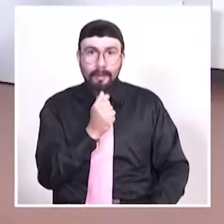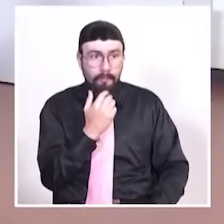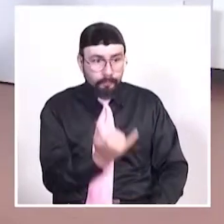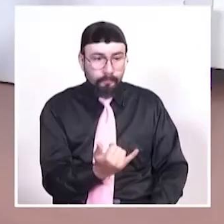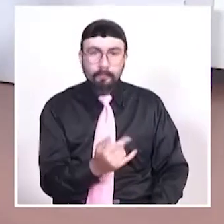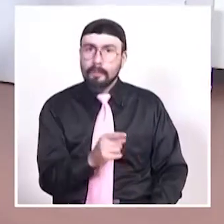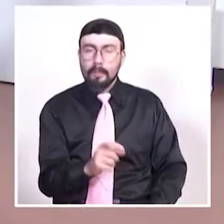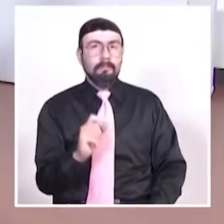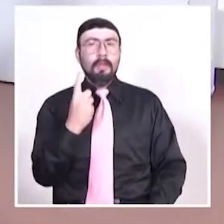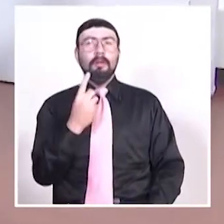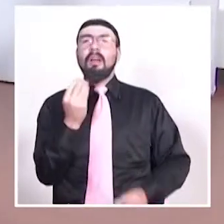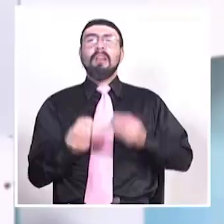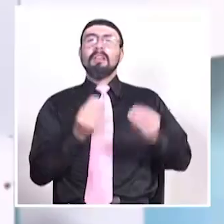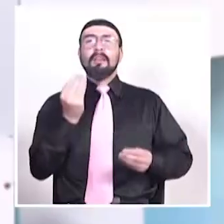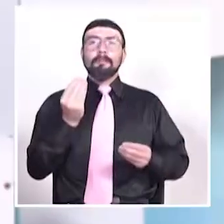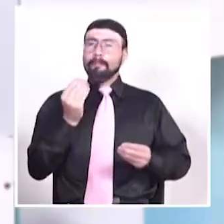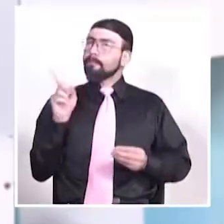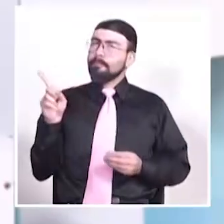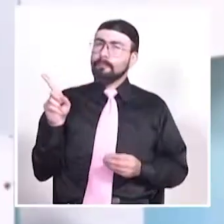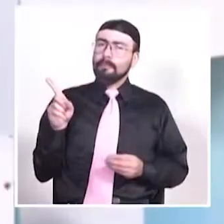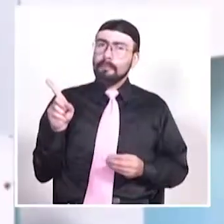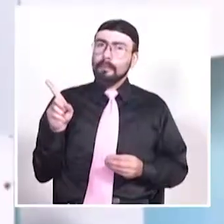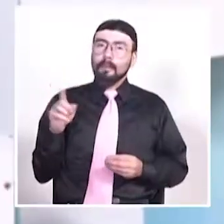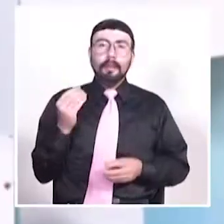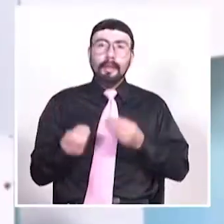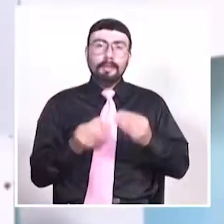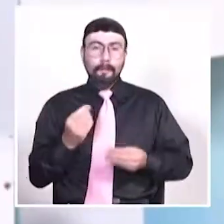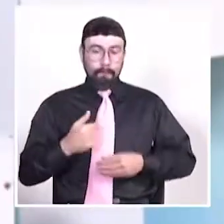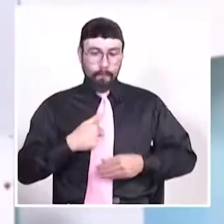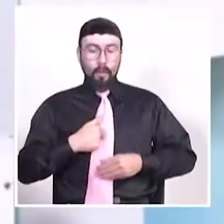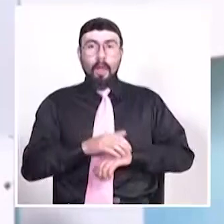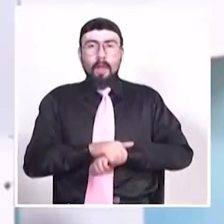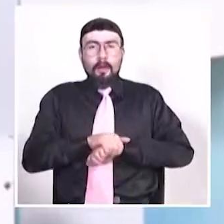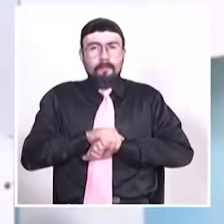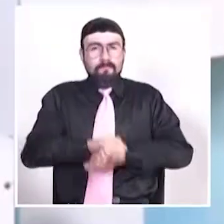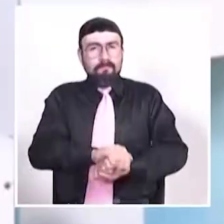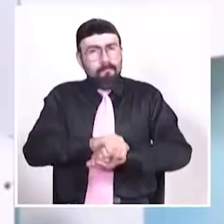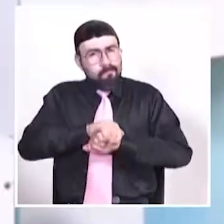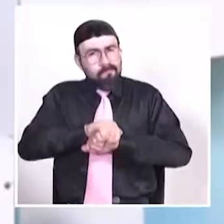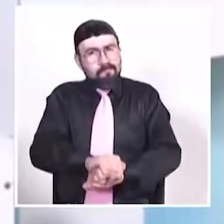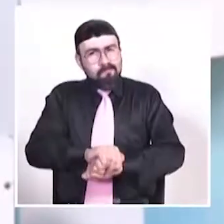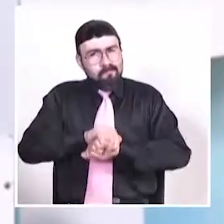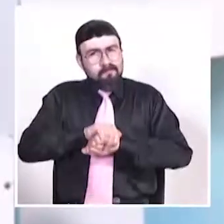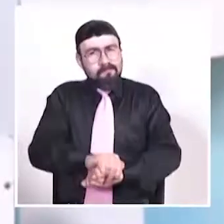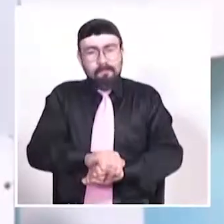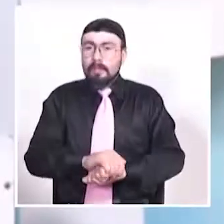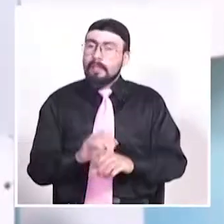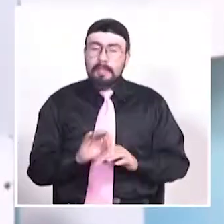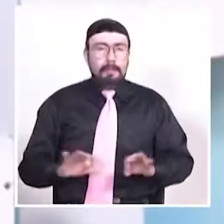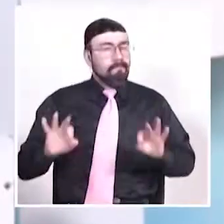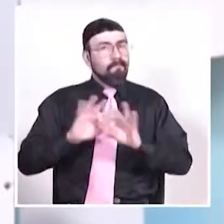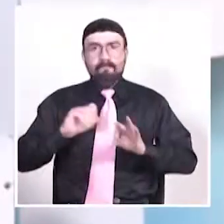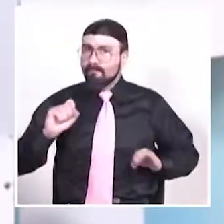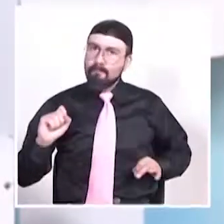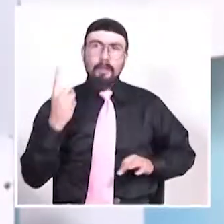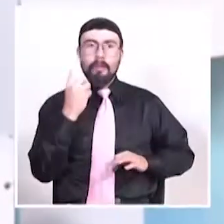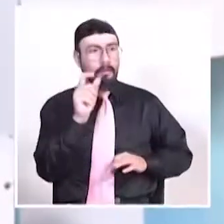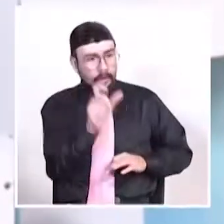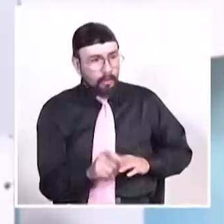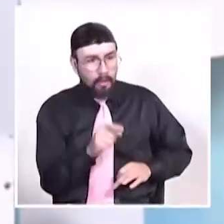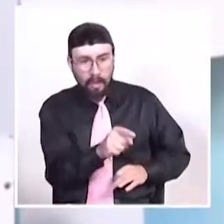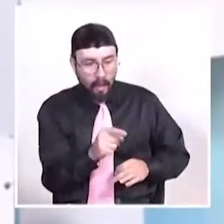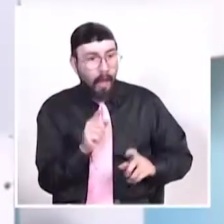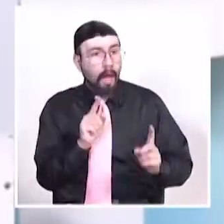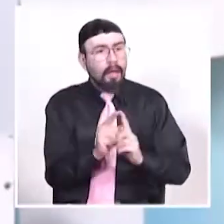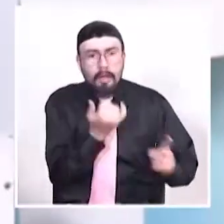lo primero que es hacer las compresiones torácicas. Eso es fundamental y eso es lo primero que hay que hacer cuando nosotros no